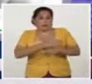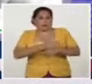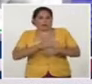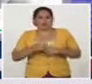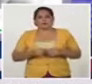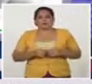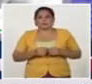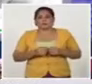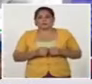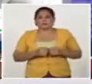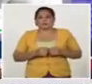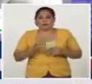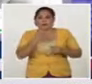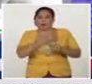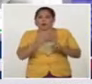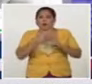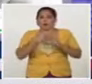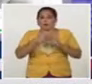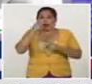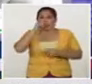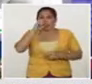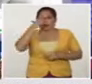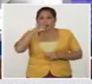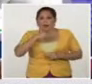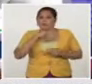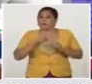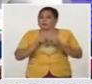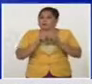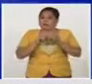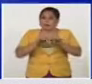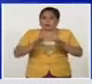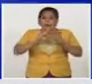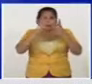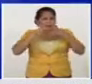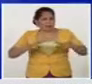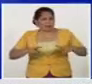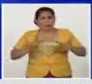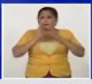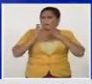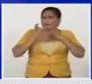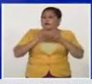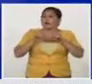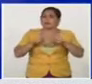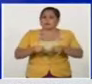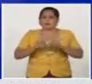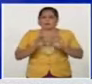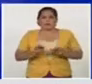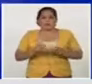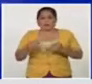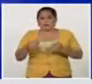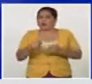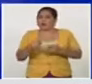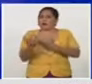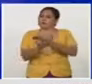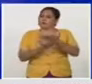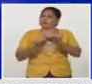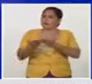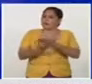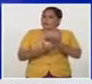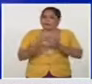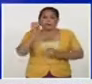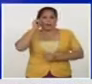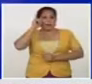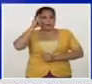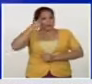candidato Abdala. Las redes sociales se han llenado de todo esto, pero no es menos cierto también que las redes sociales deberían también compartir aquellas experiencias que